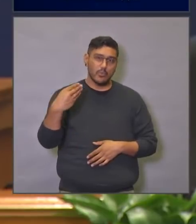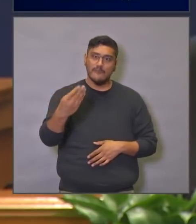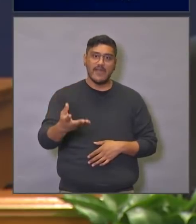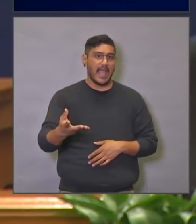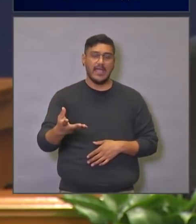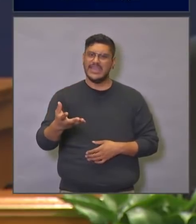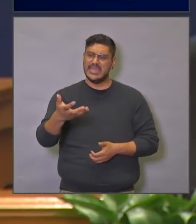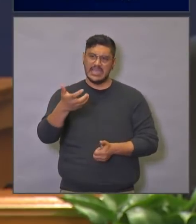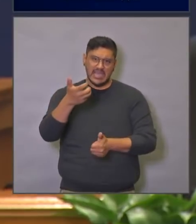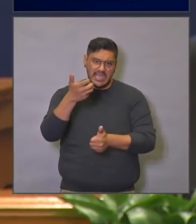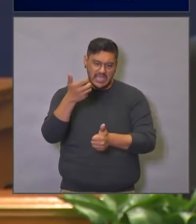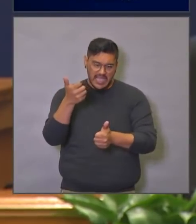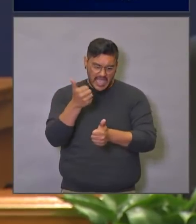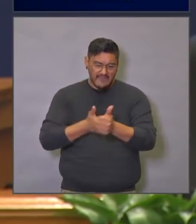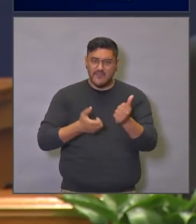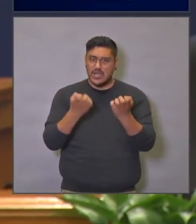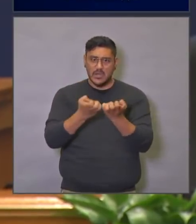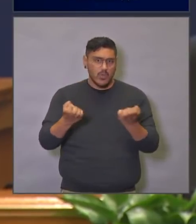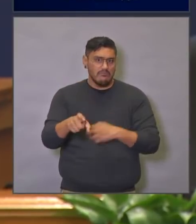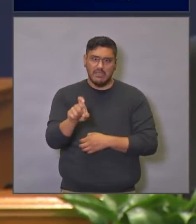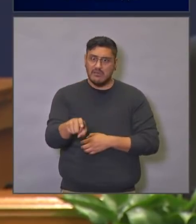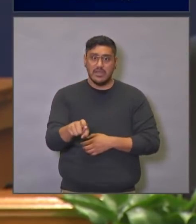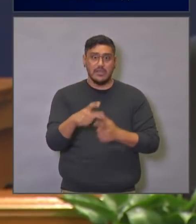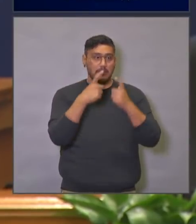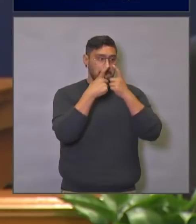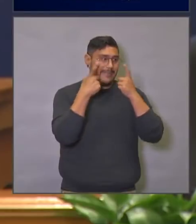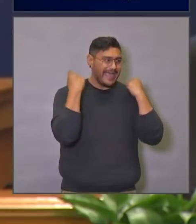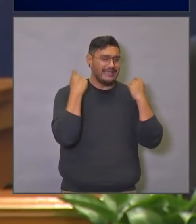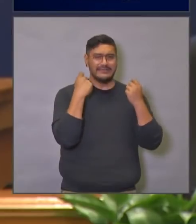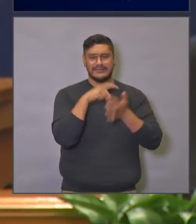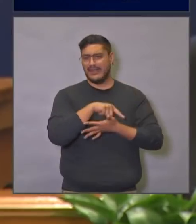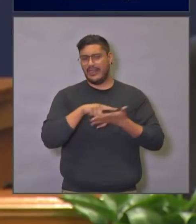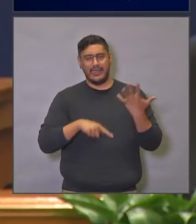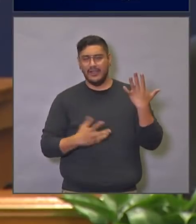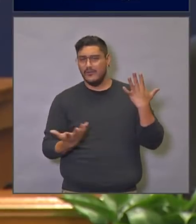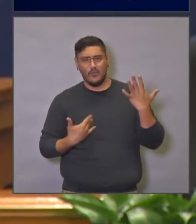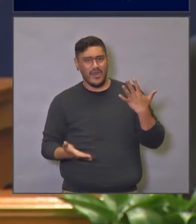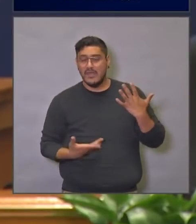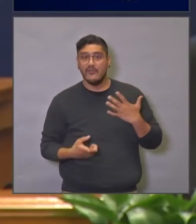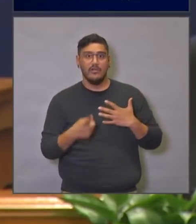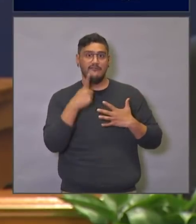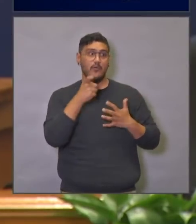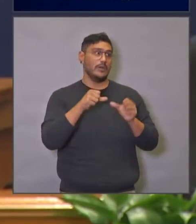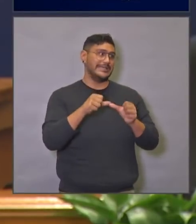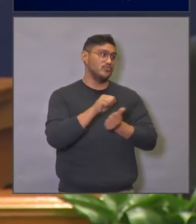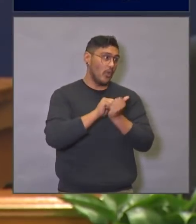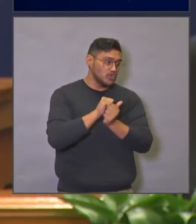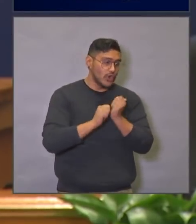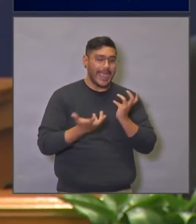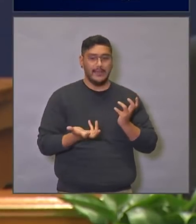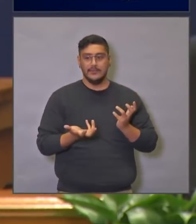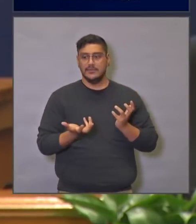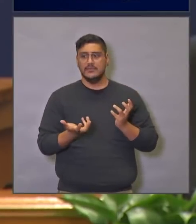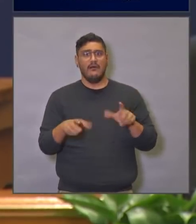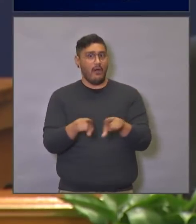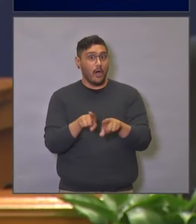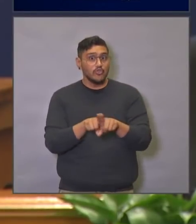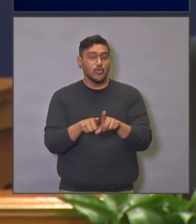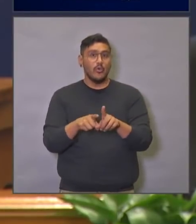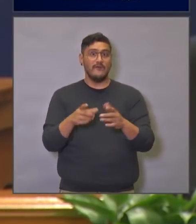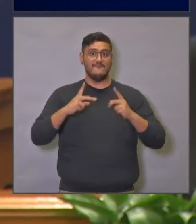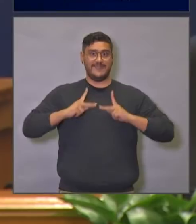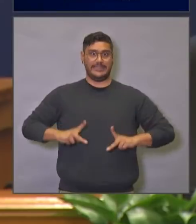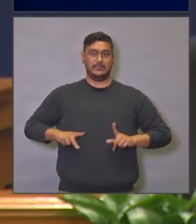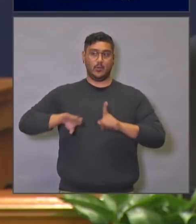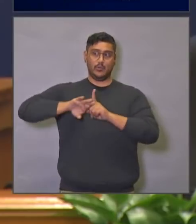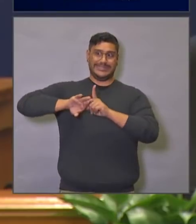los equipos que necesitan, las máscaras, lo que sea, para lavarse las manos y también tener distancia donde están